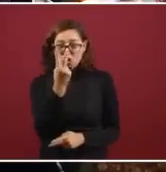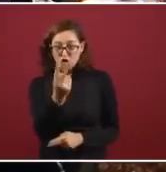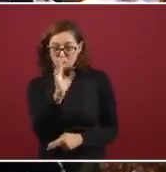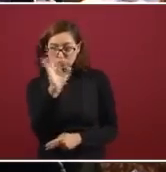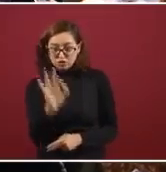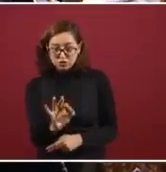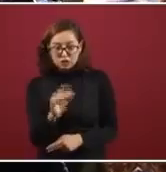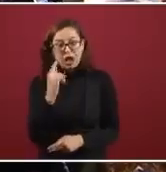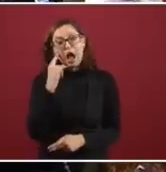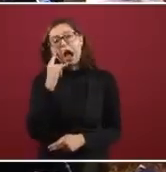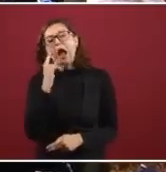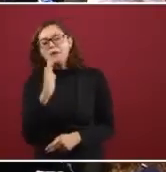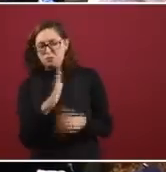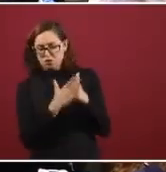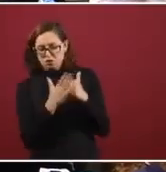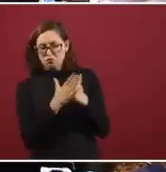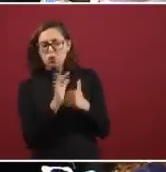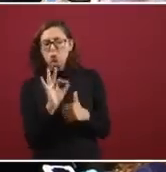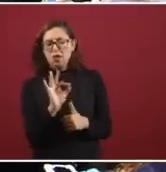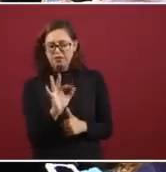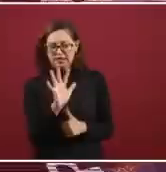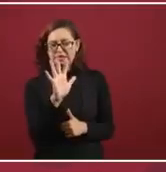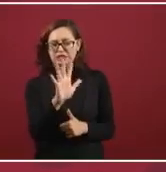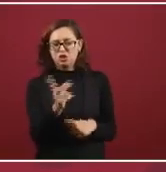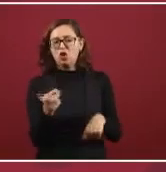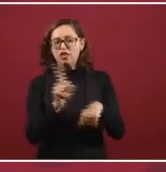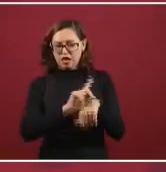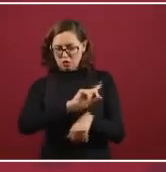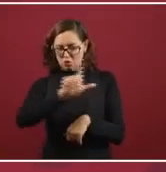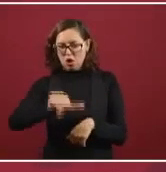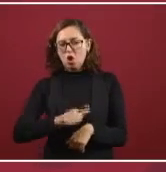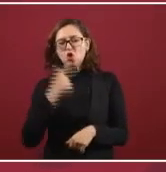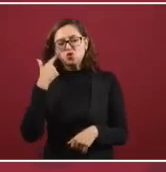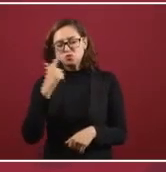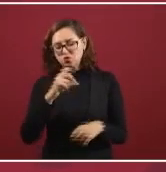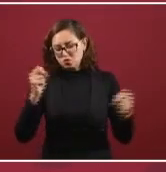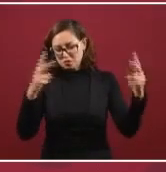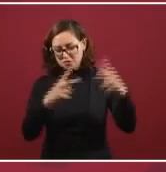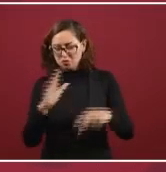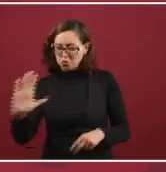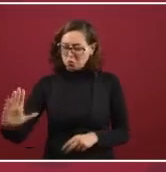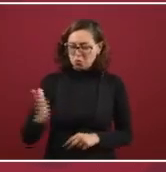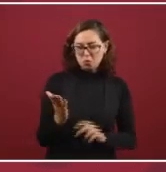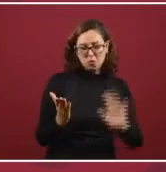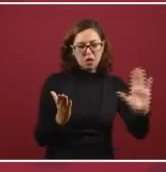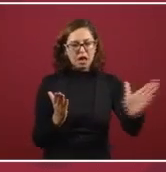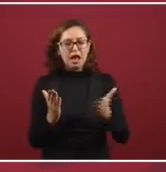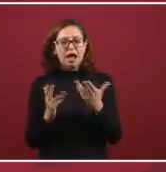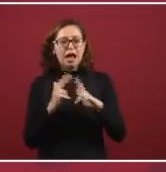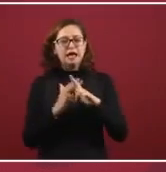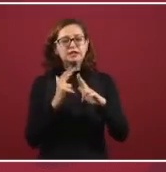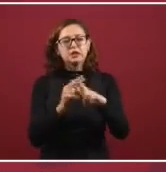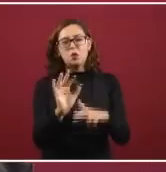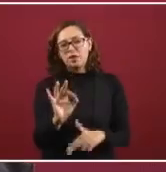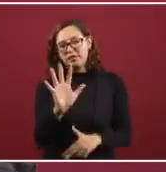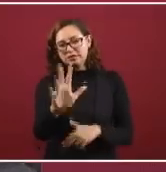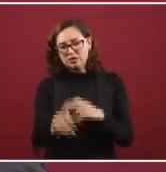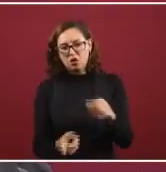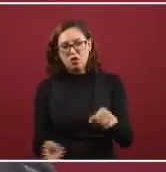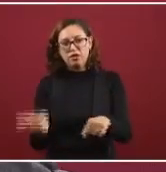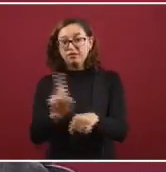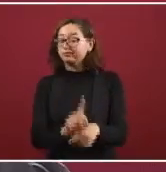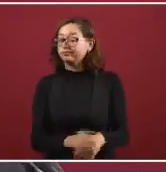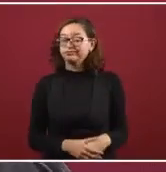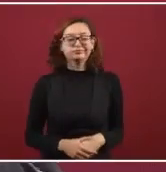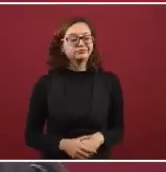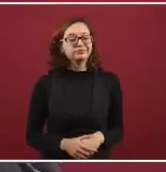esperando, nos vemos dentro de 45 días, yo llevo mis números, tú los tuyos, porque eso sería, creo yo, muy inconveniente para México. Todo lo que hacemos